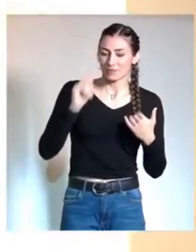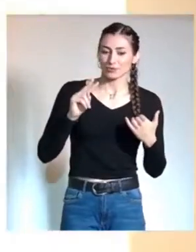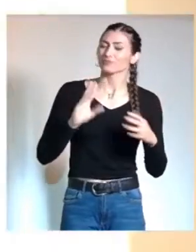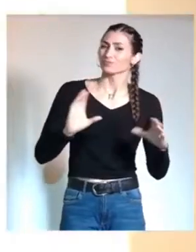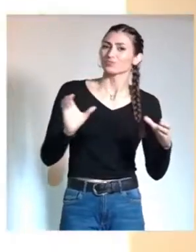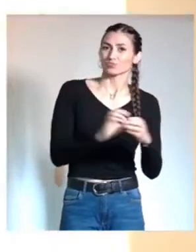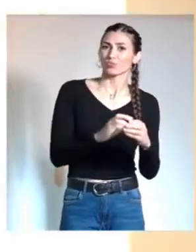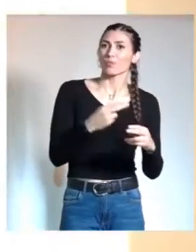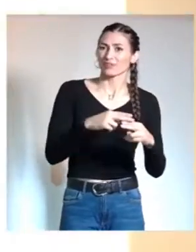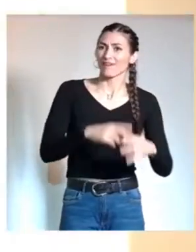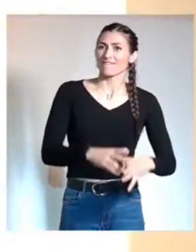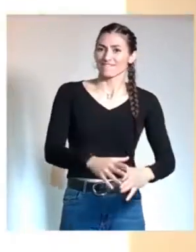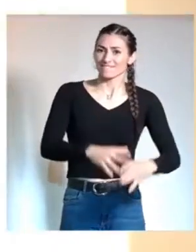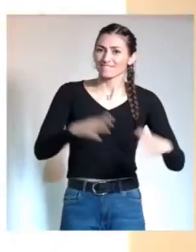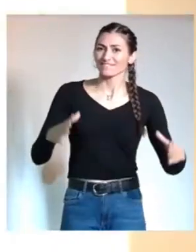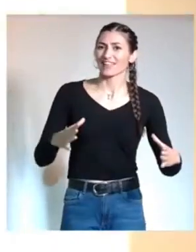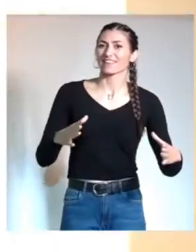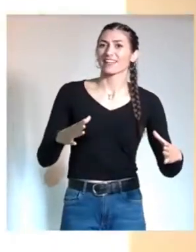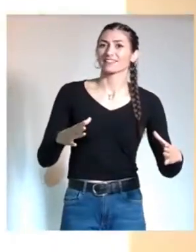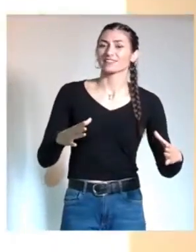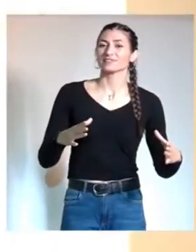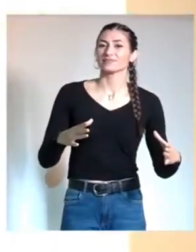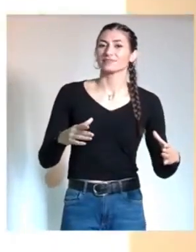un partido grande, que sabía poner